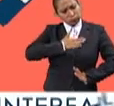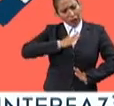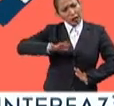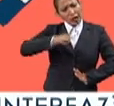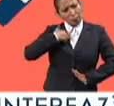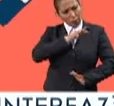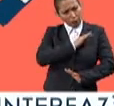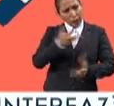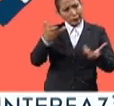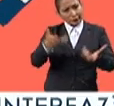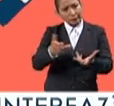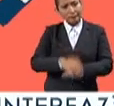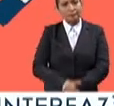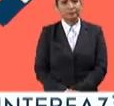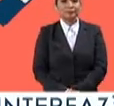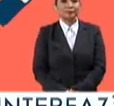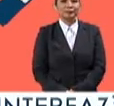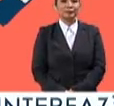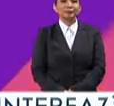áreas de oportunidad